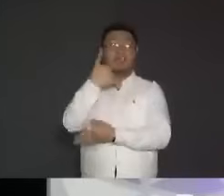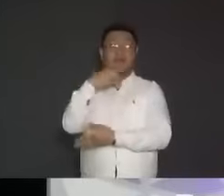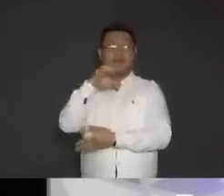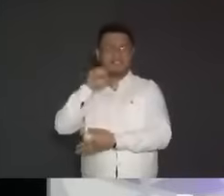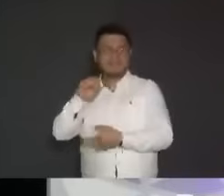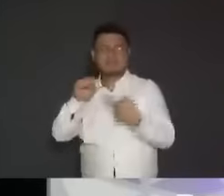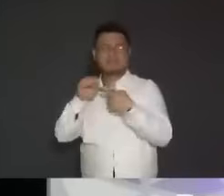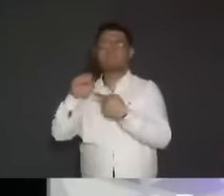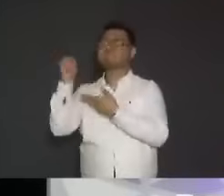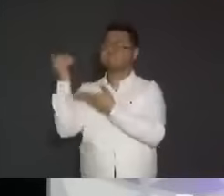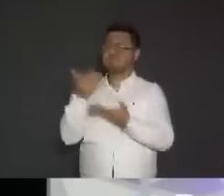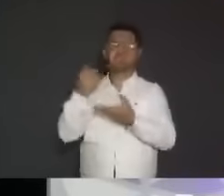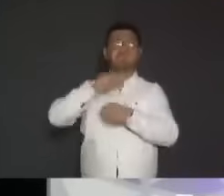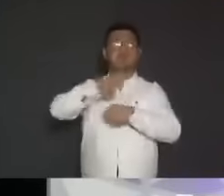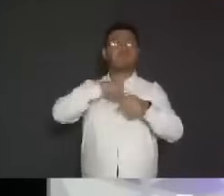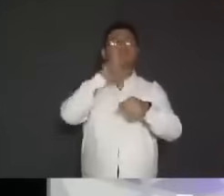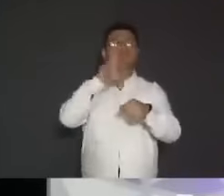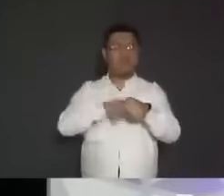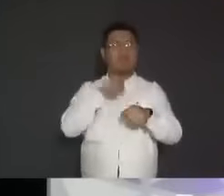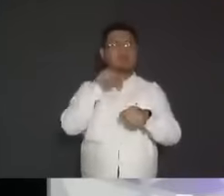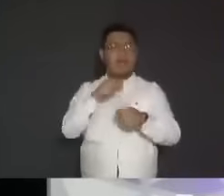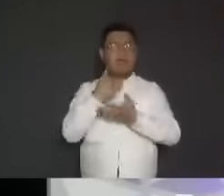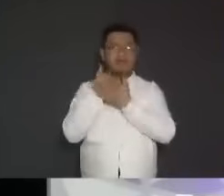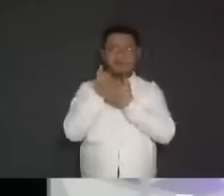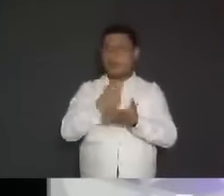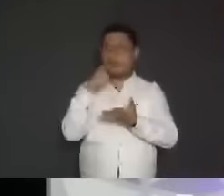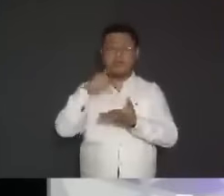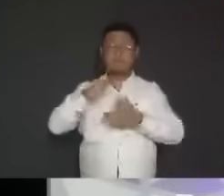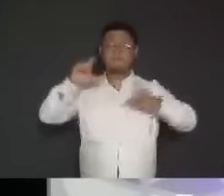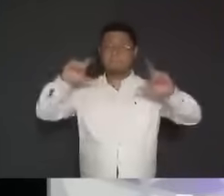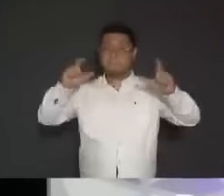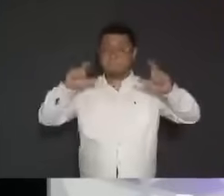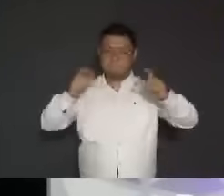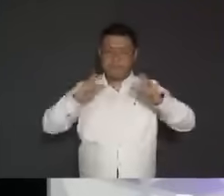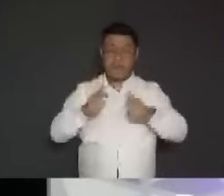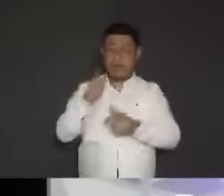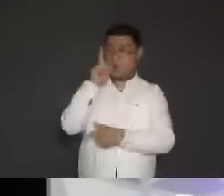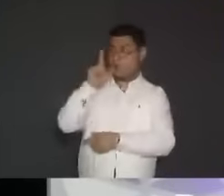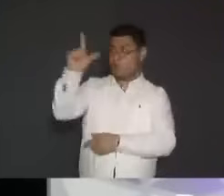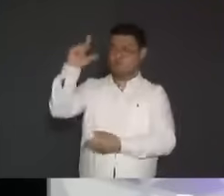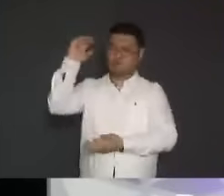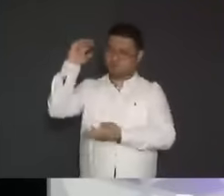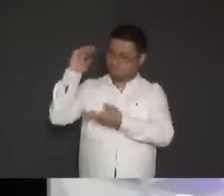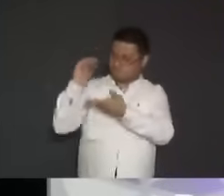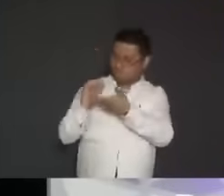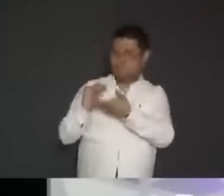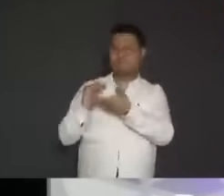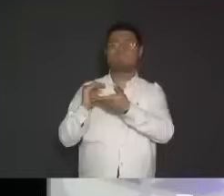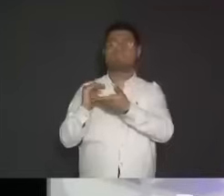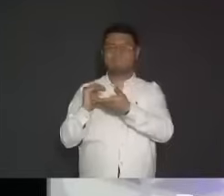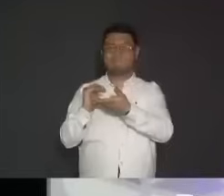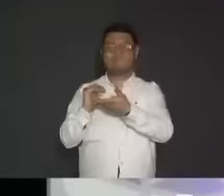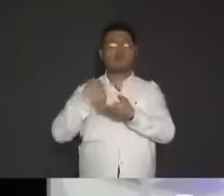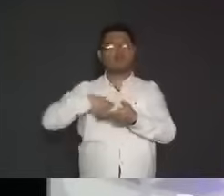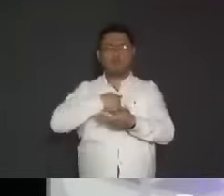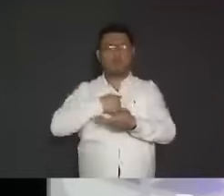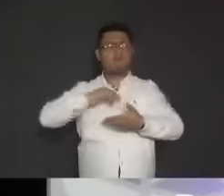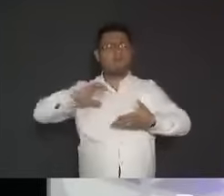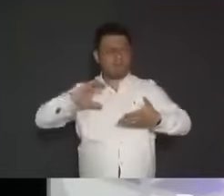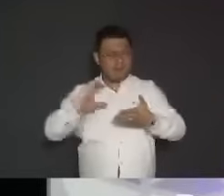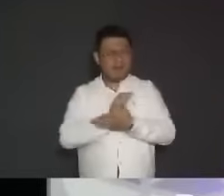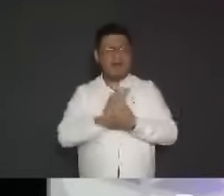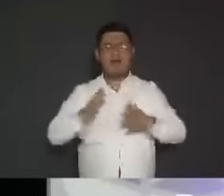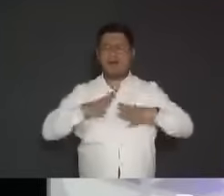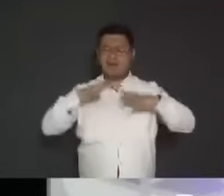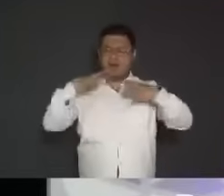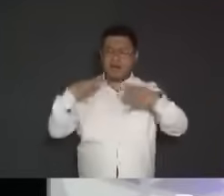que es menos contaminante y que nos ayudaría también a bajar los costos de la luz. Con esto, vamos a crear la Comisión de Energía del Estado